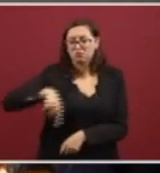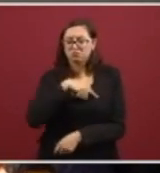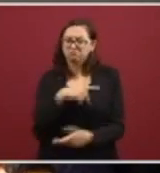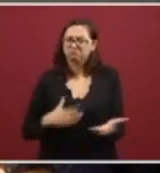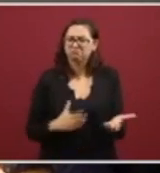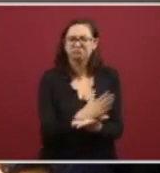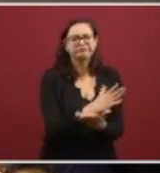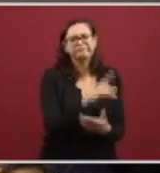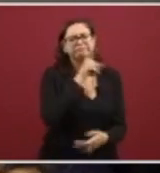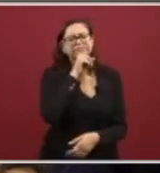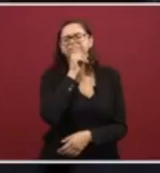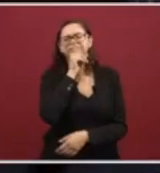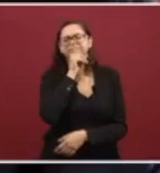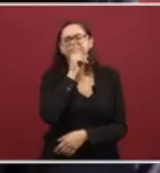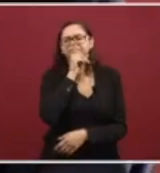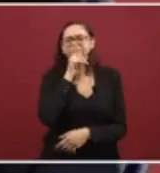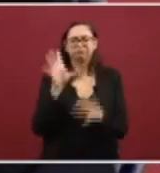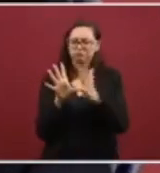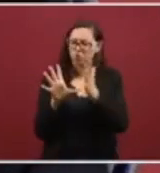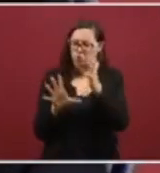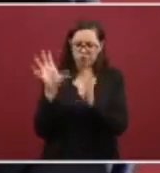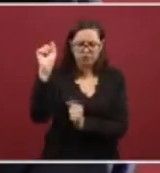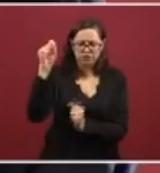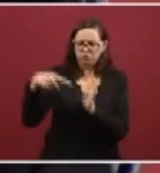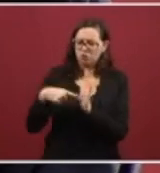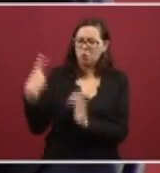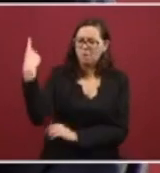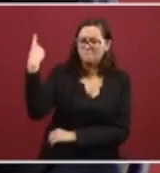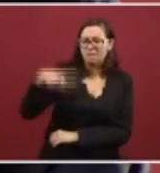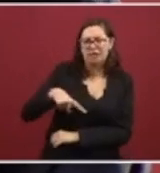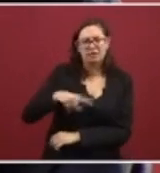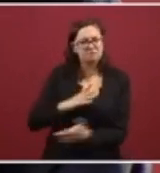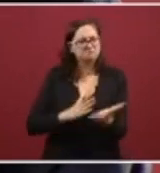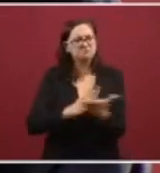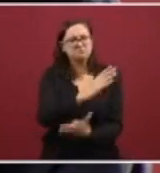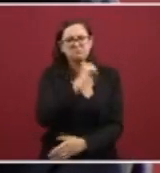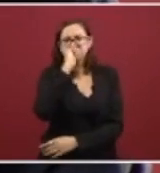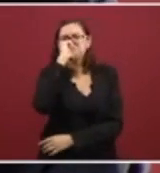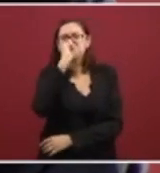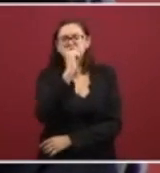Hacer valer el principio constitucional de no intervención y autodeterminación de los